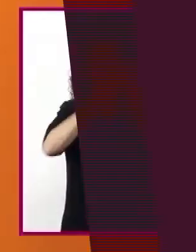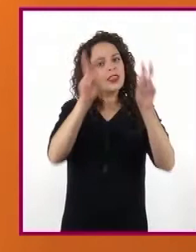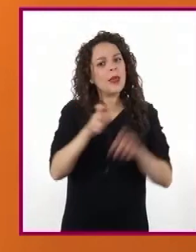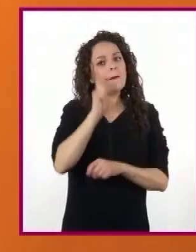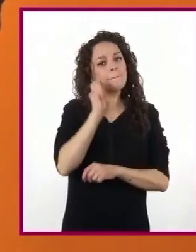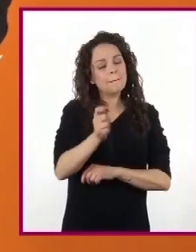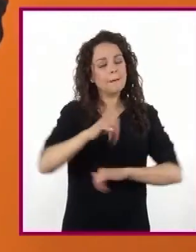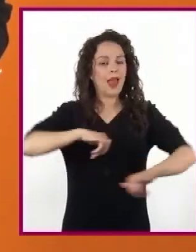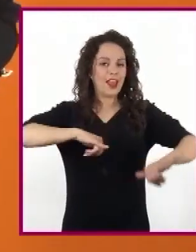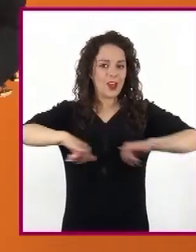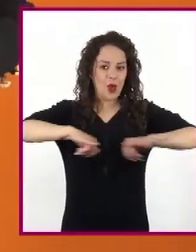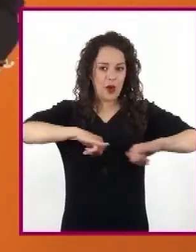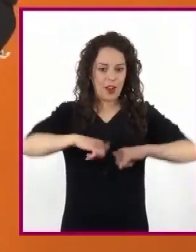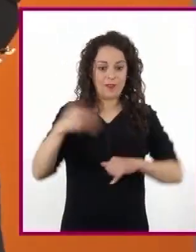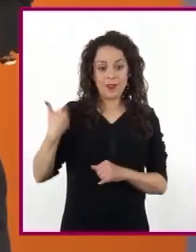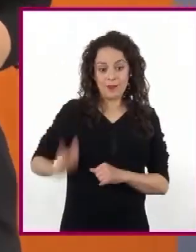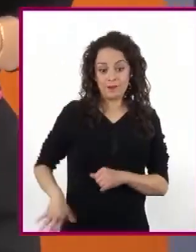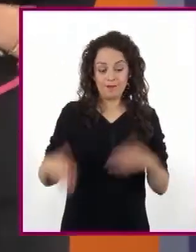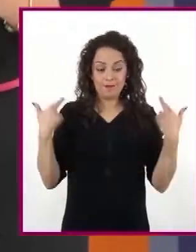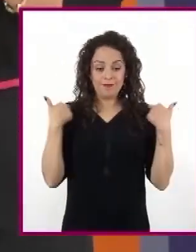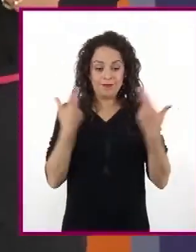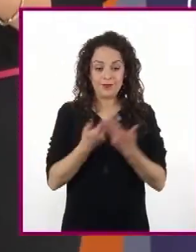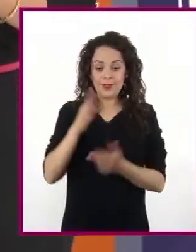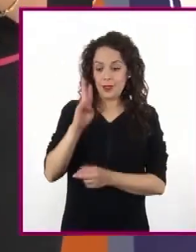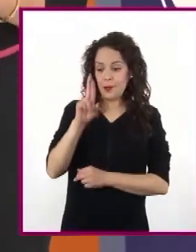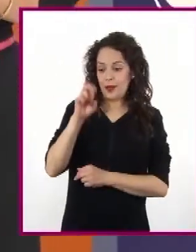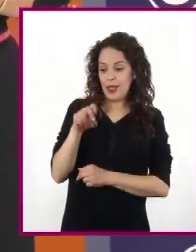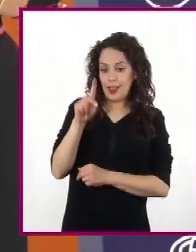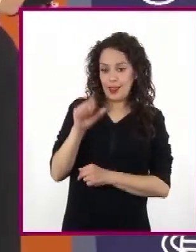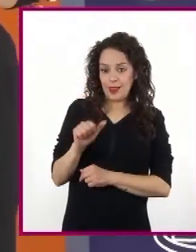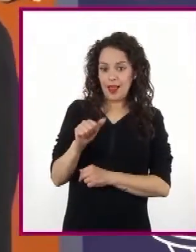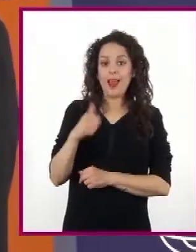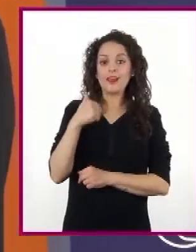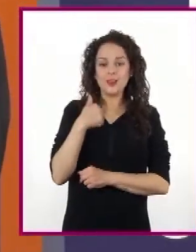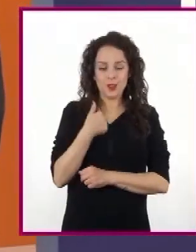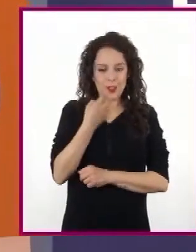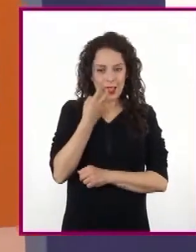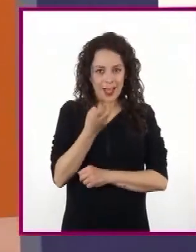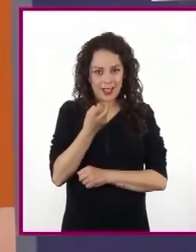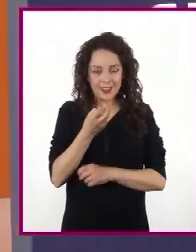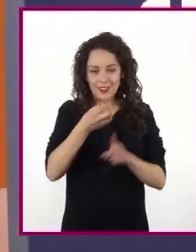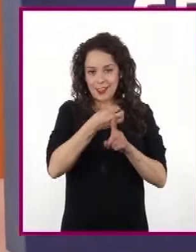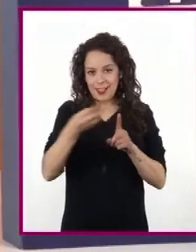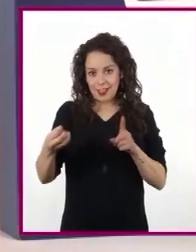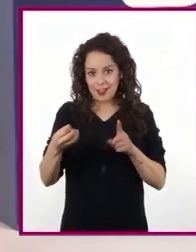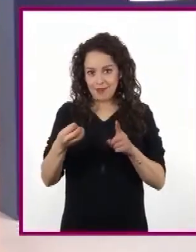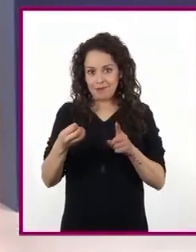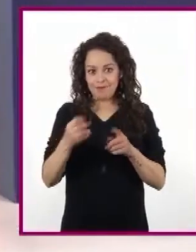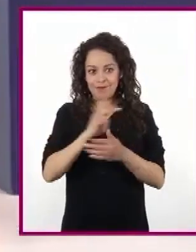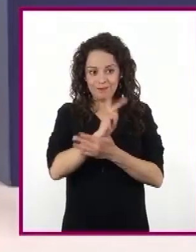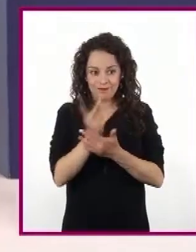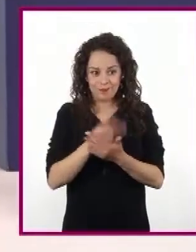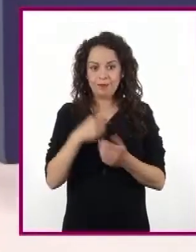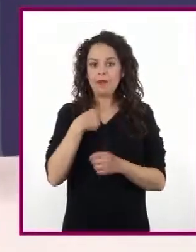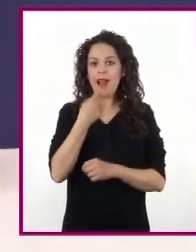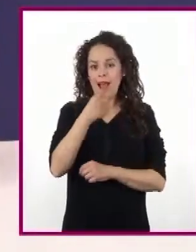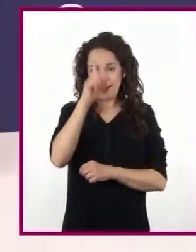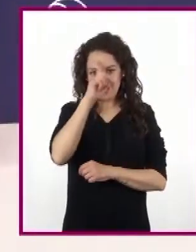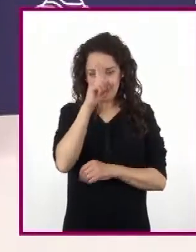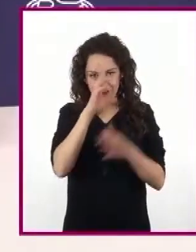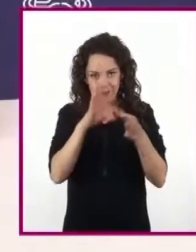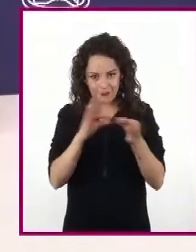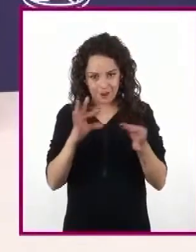Soy la profesora Brenda Lucrecia Trejo Morfín y seré su guía en esta sesión. Me acompaña Leslie